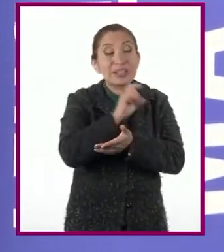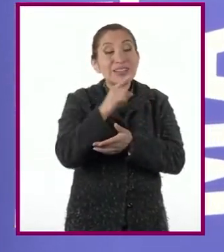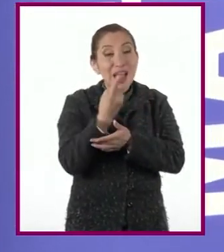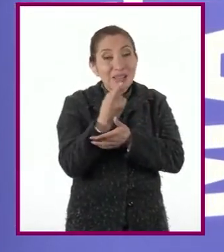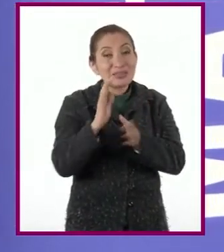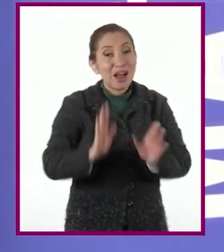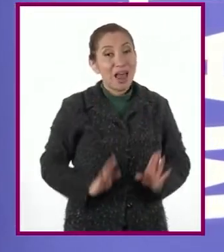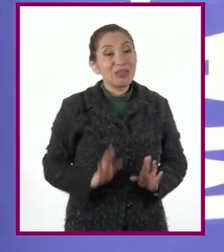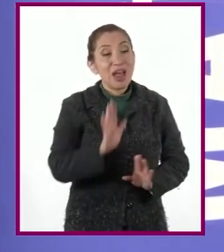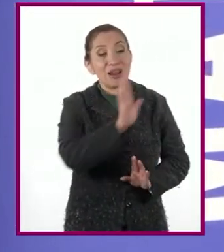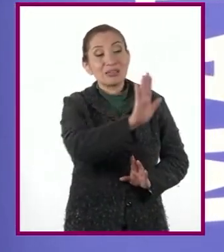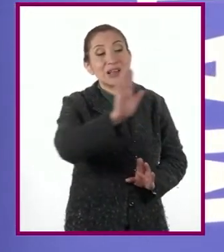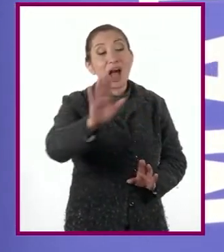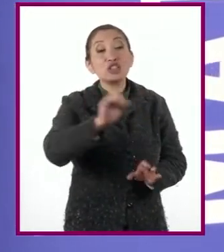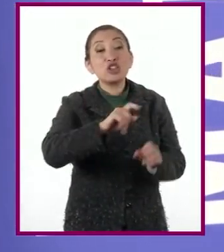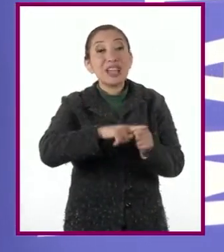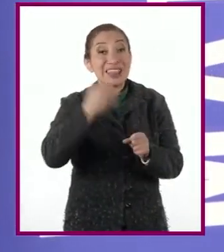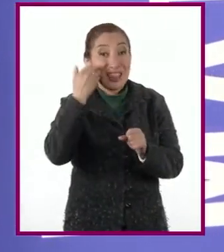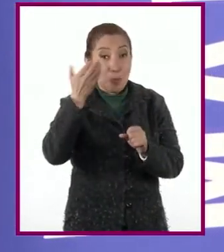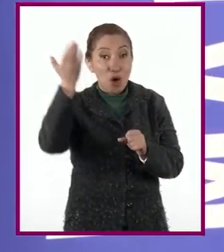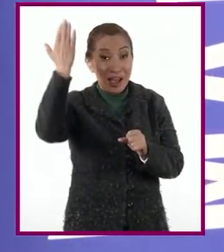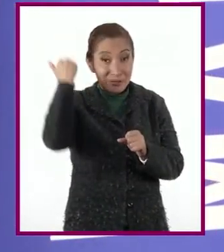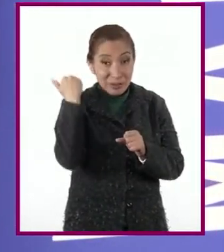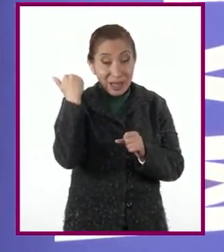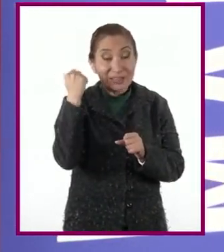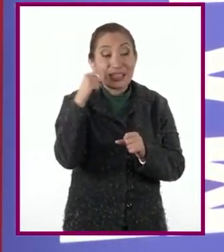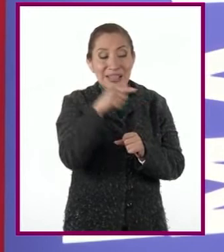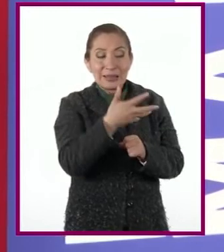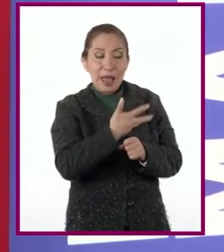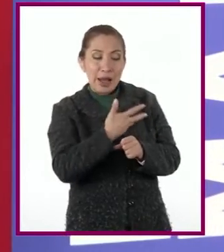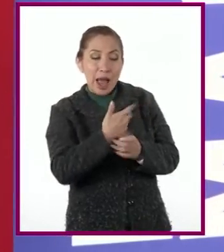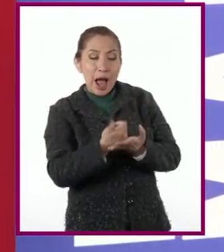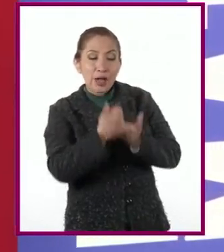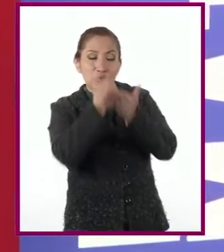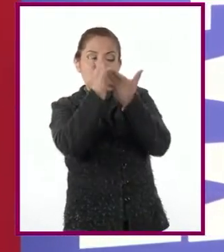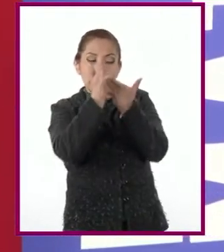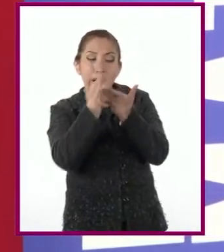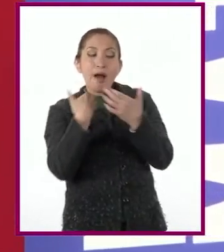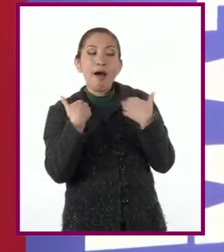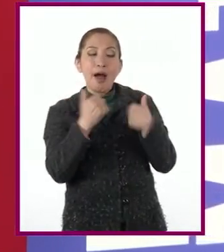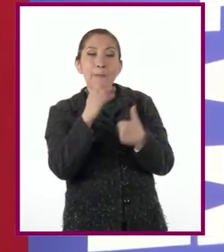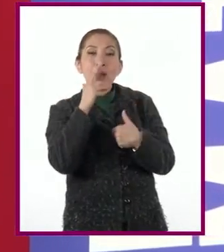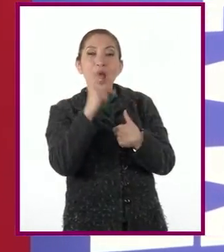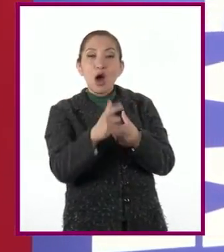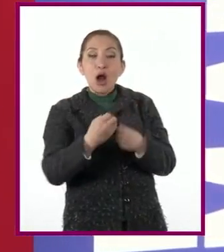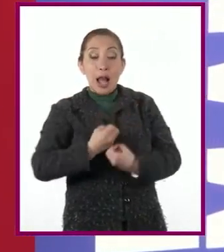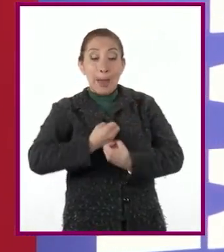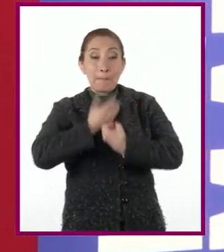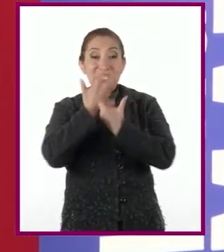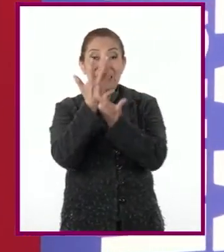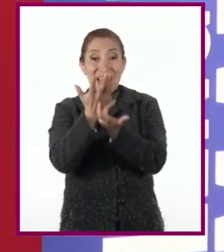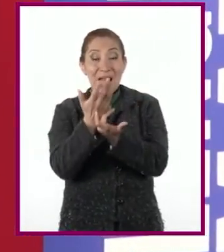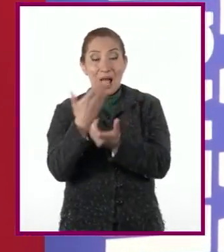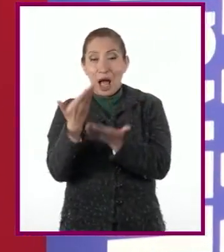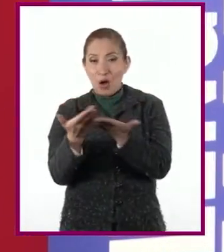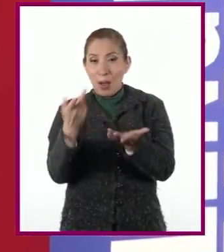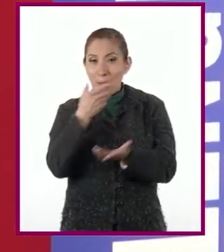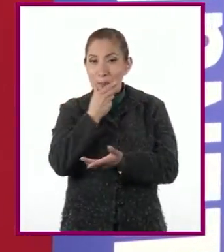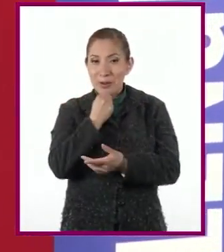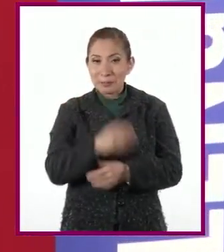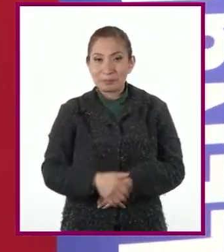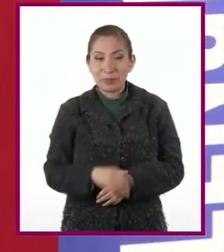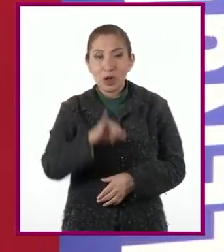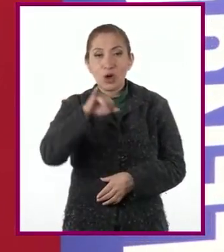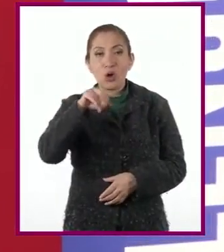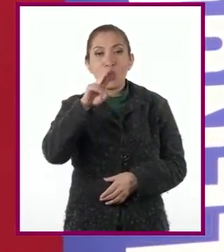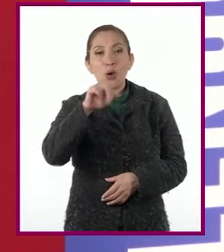con las características sociales de la época y al tenerla te ayudará a comprender mejor la poesía del siguiente autor,